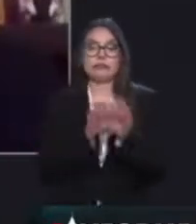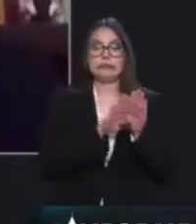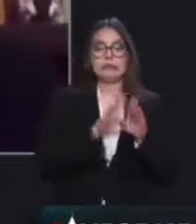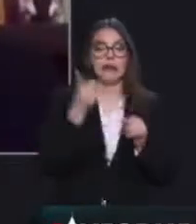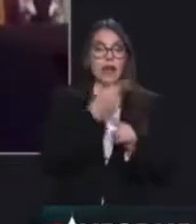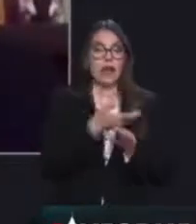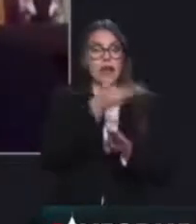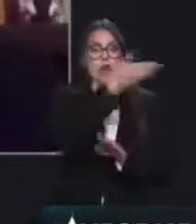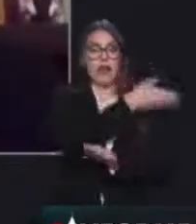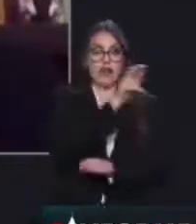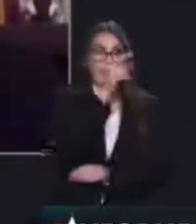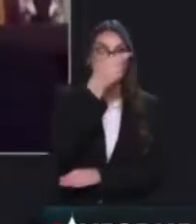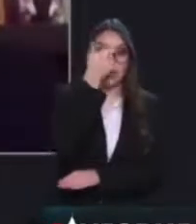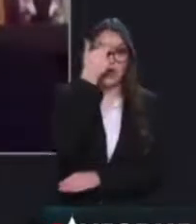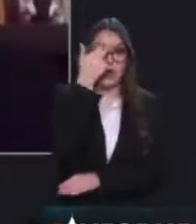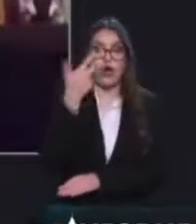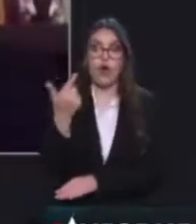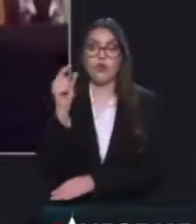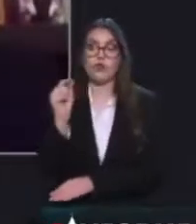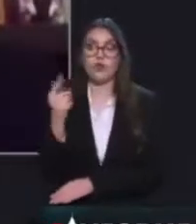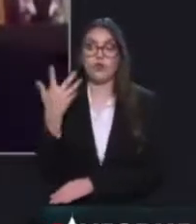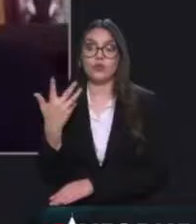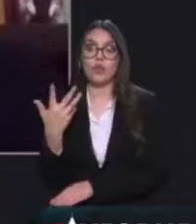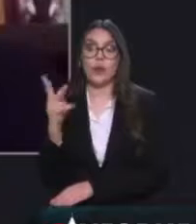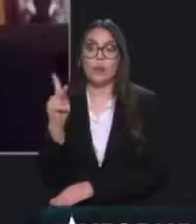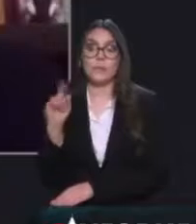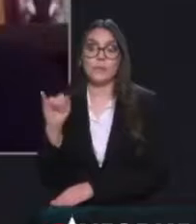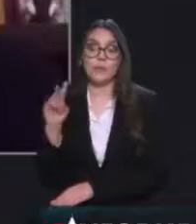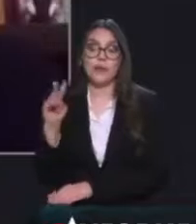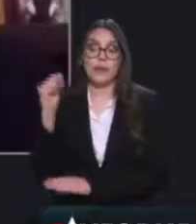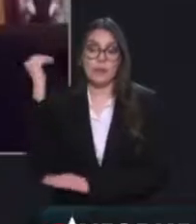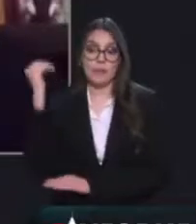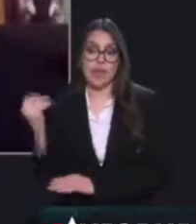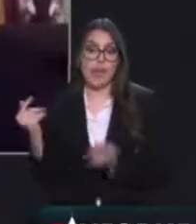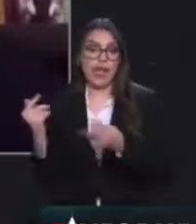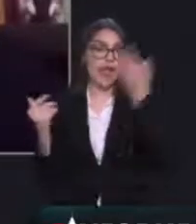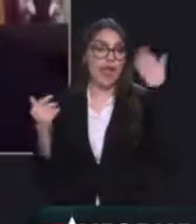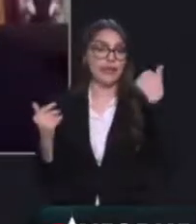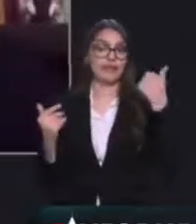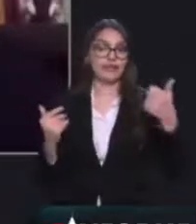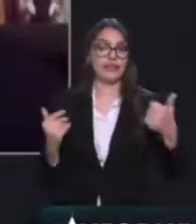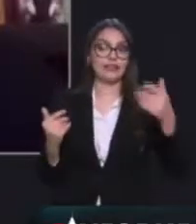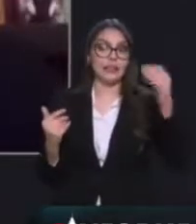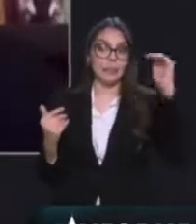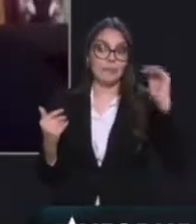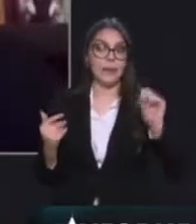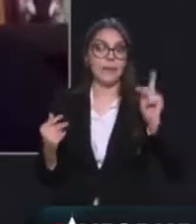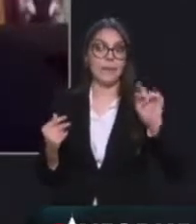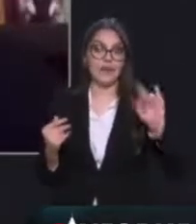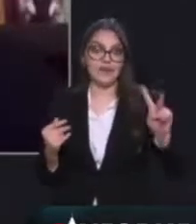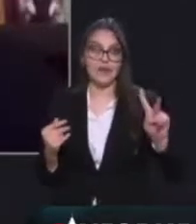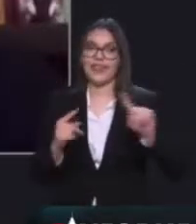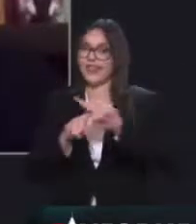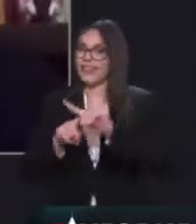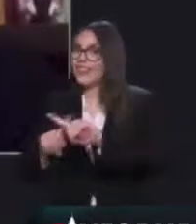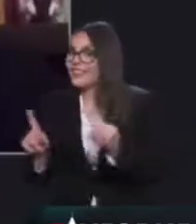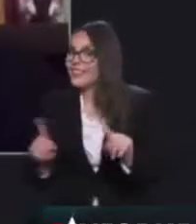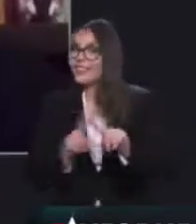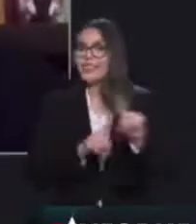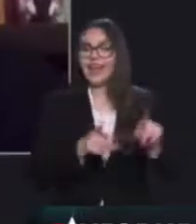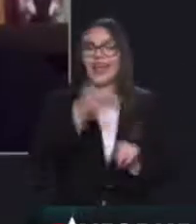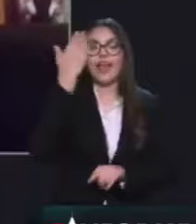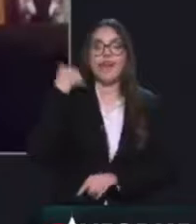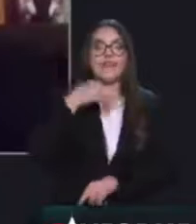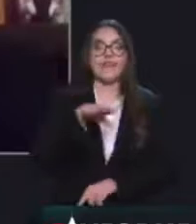8.5% del PIB, con la que hubo en su momento con Calderón, que fue alrededor del 6%. Y la otra es también, bueno, ¿cuáles fueron los instrumentos? Con Calderón se